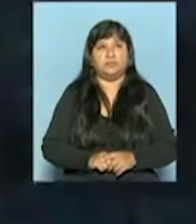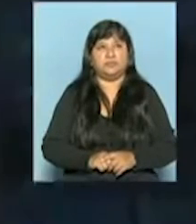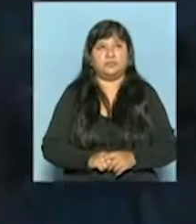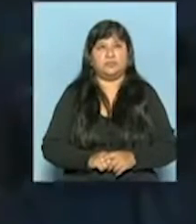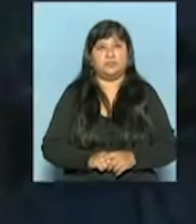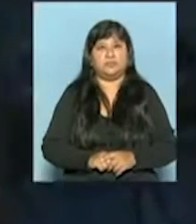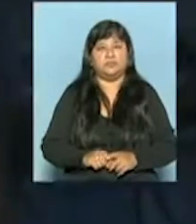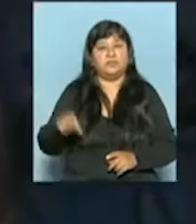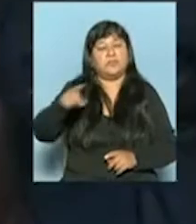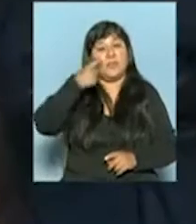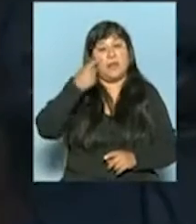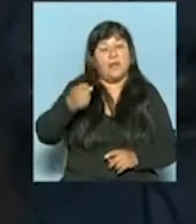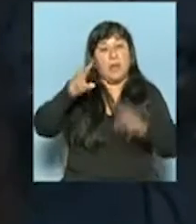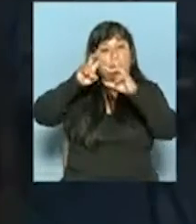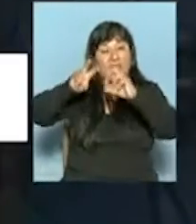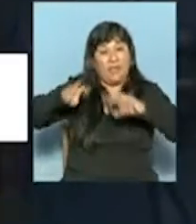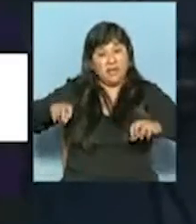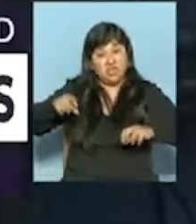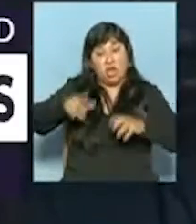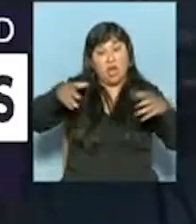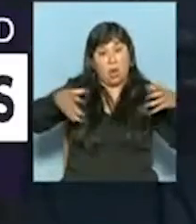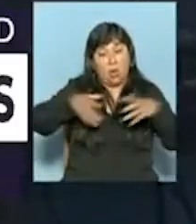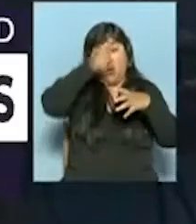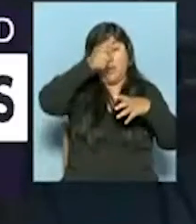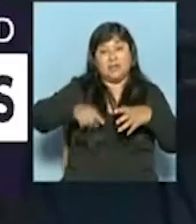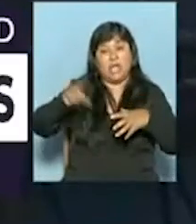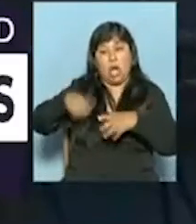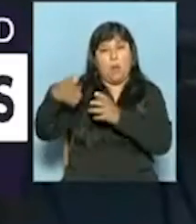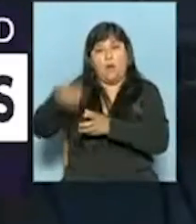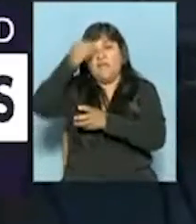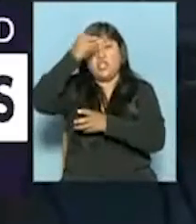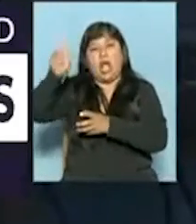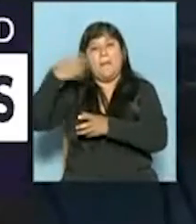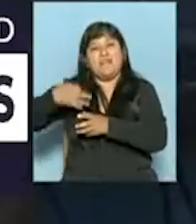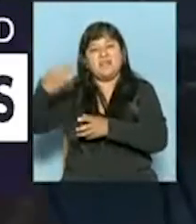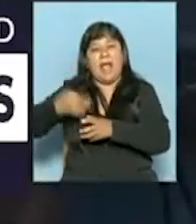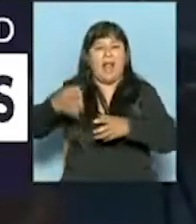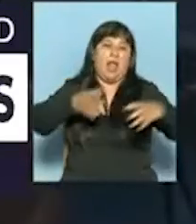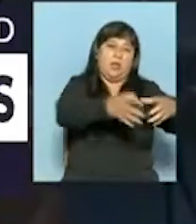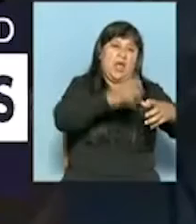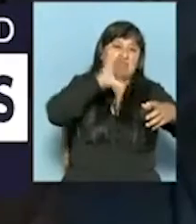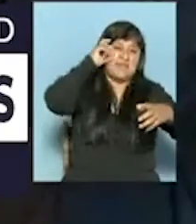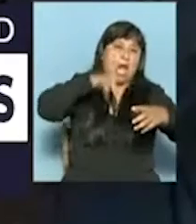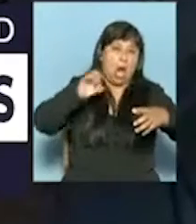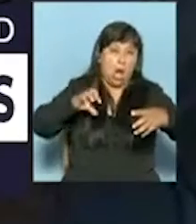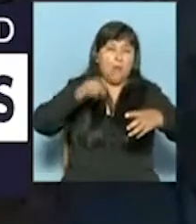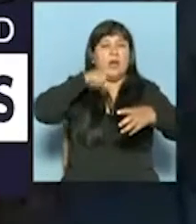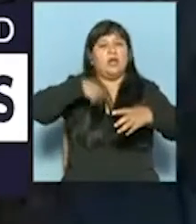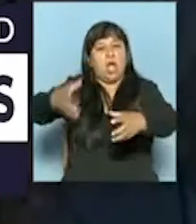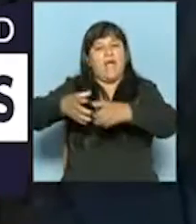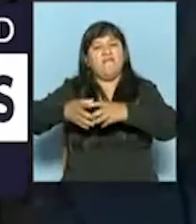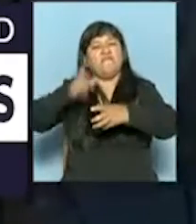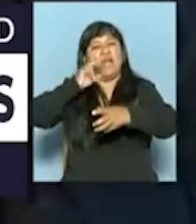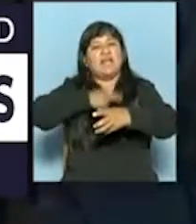Básicamente es un trabajo de la Brigada de Investigaciones, apoyados por cuerpos especiales. Está el CEOP de San Salvador de Jujuy, está el Cuerpo de